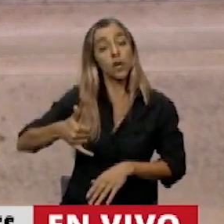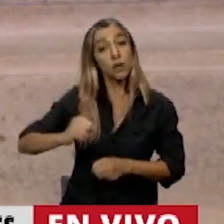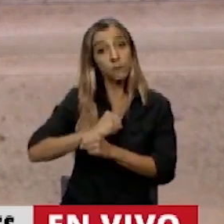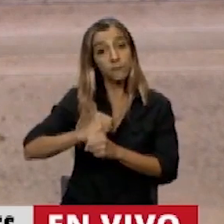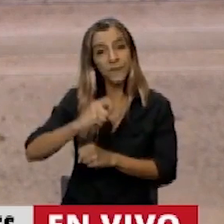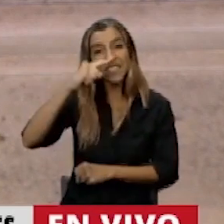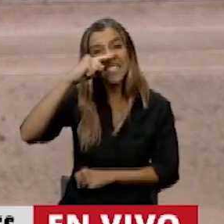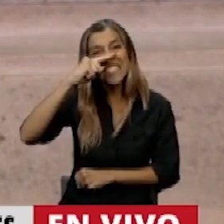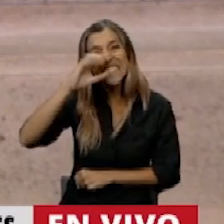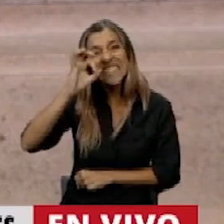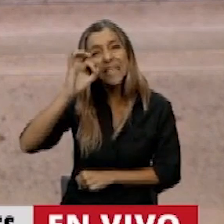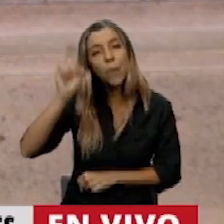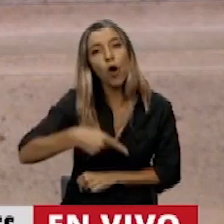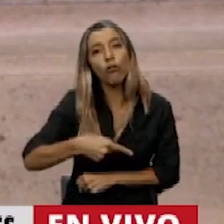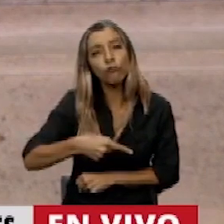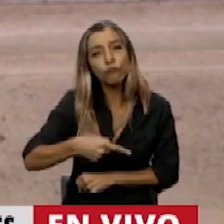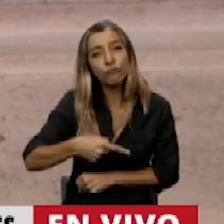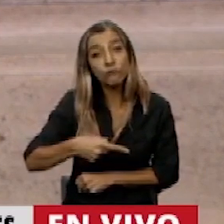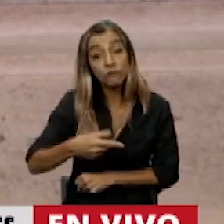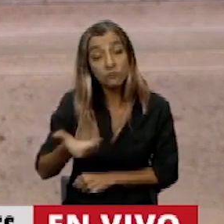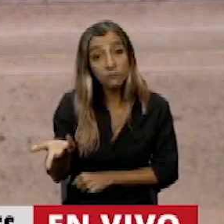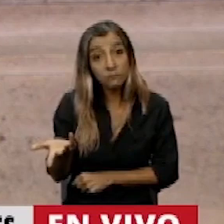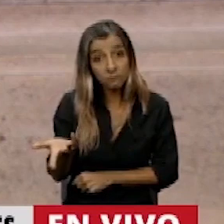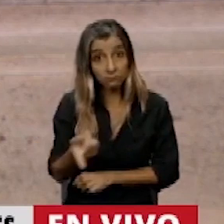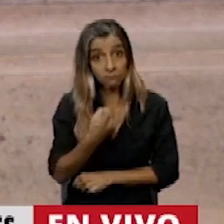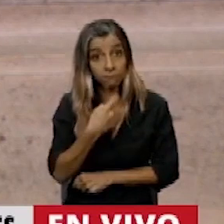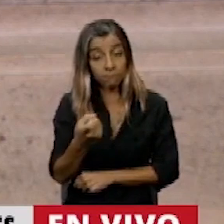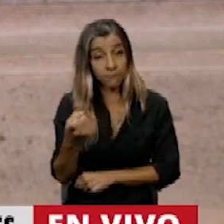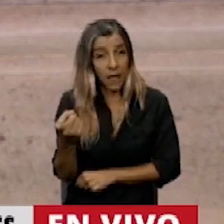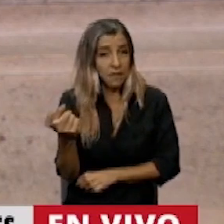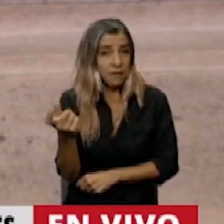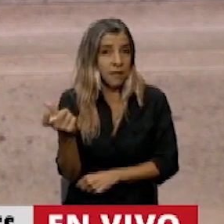suena? ¿Ven la diferencia